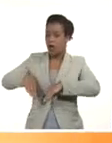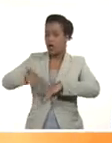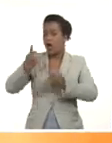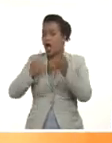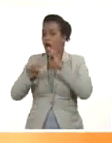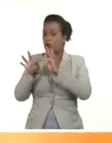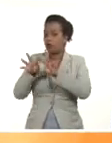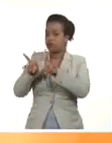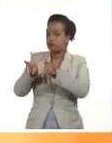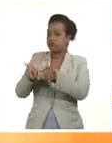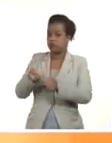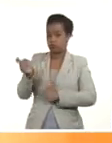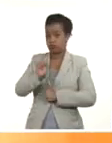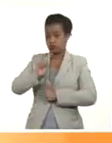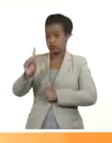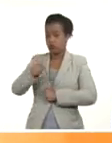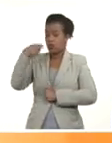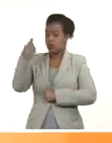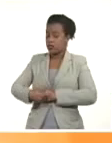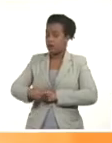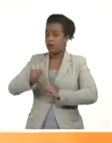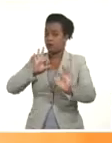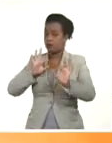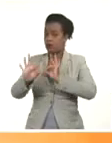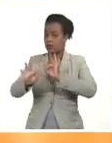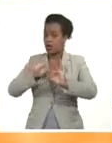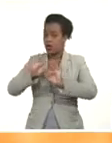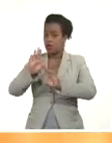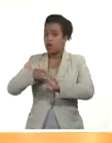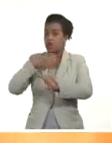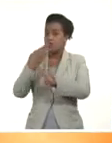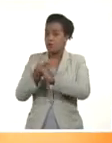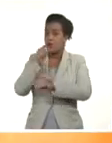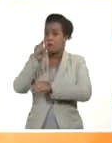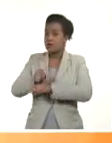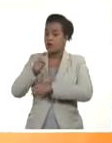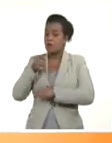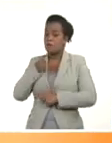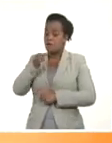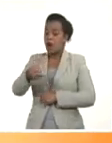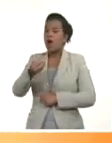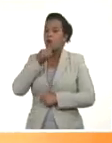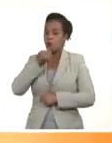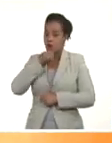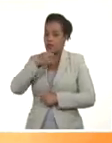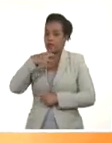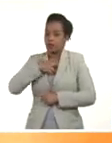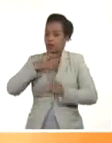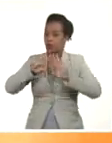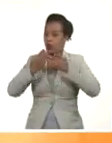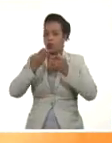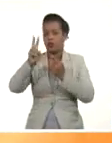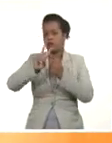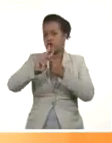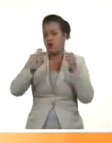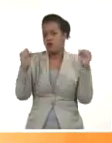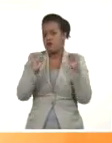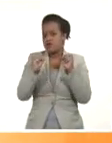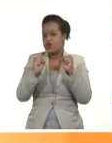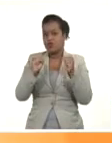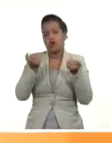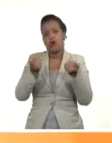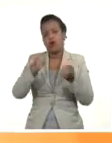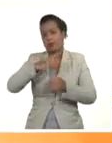su regreso, luego de la reconstrucción de sus viviendas, pues puedan contar con estas